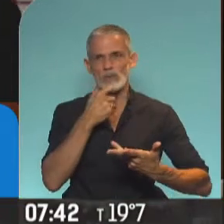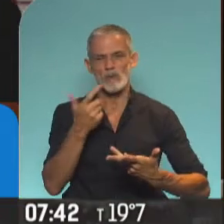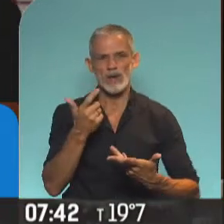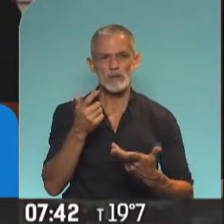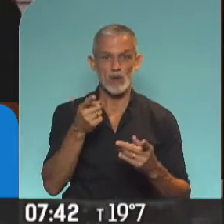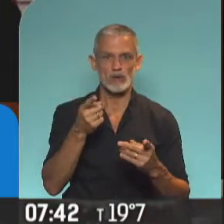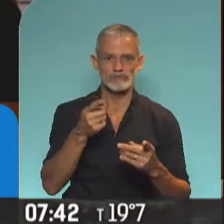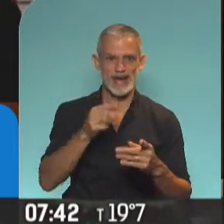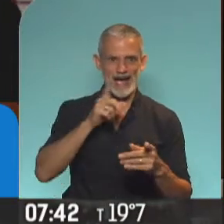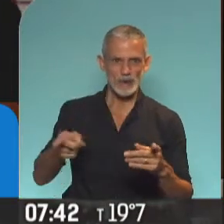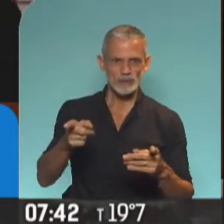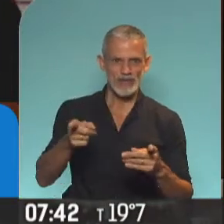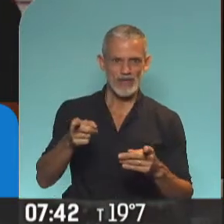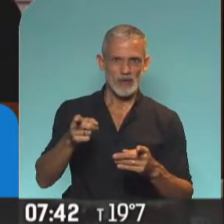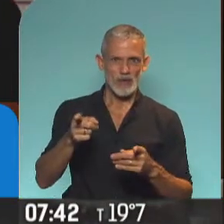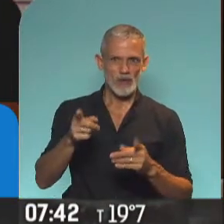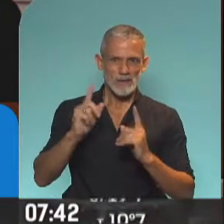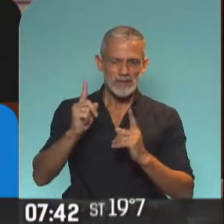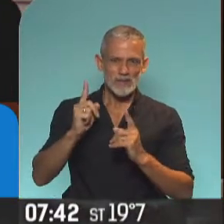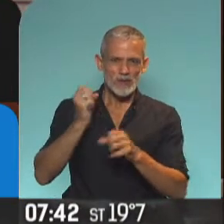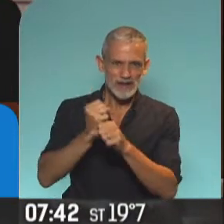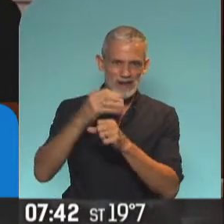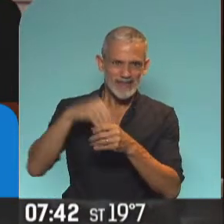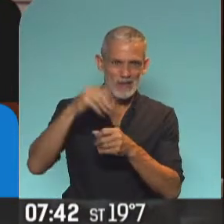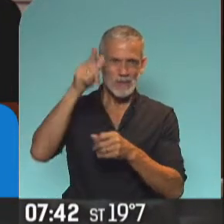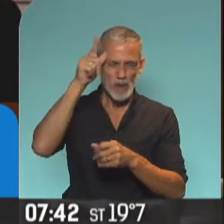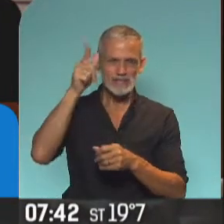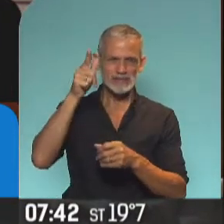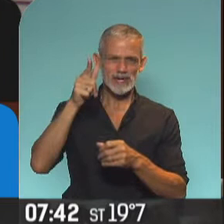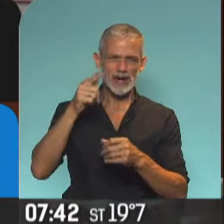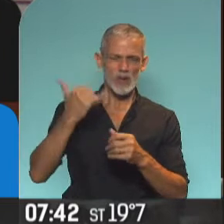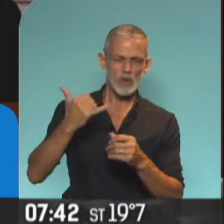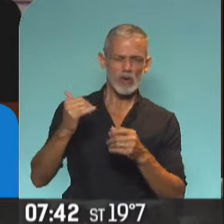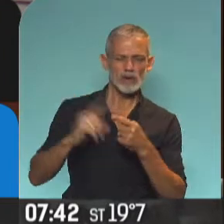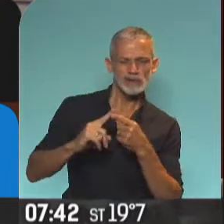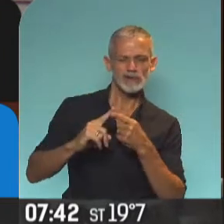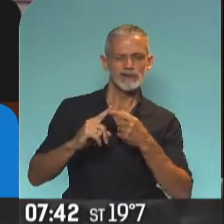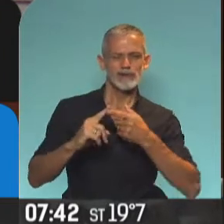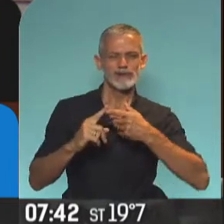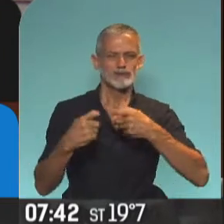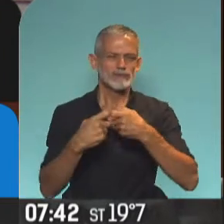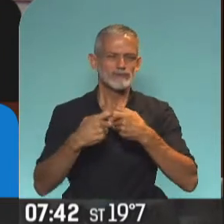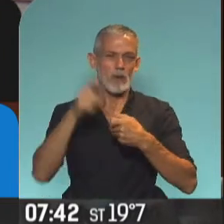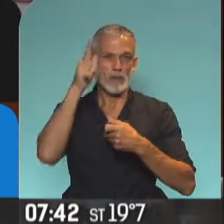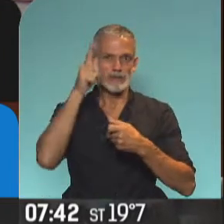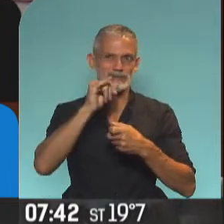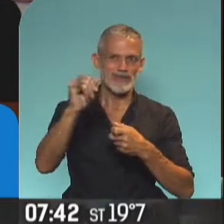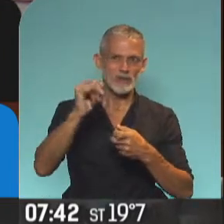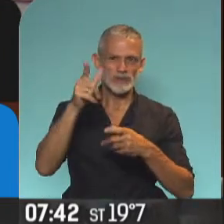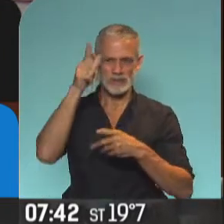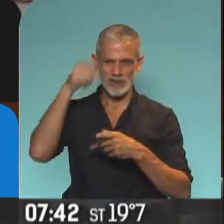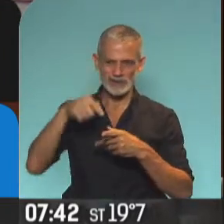ahora imputado y homicida al ser policía hubo alguna cadena de encubrimiento si se demoró